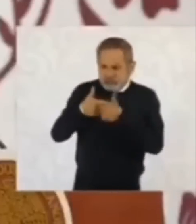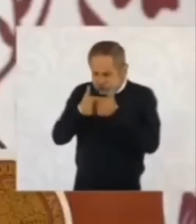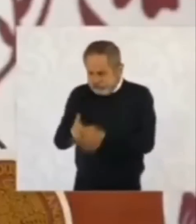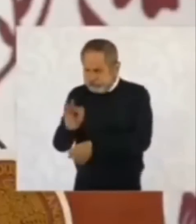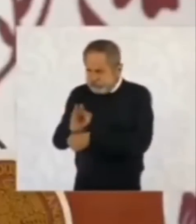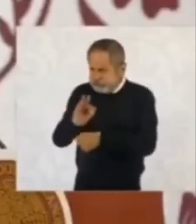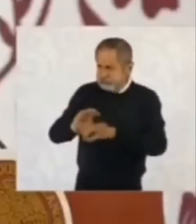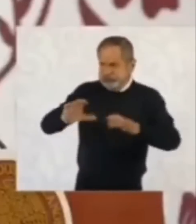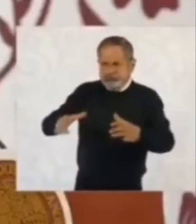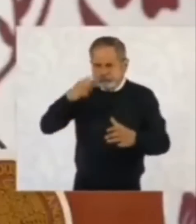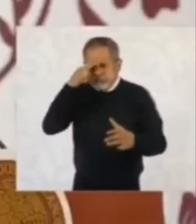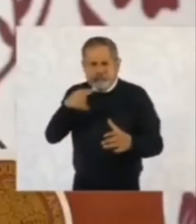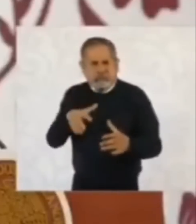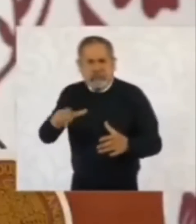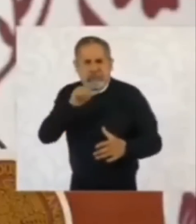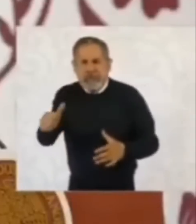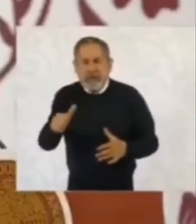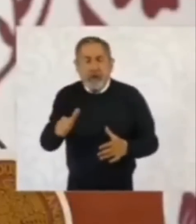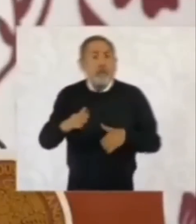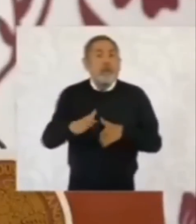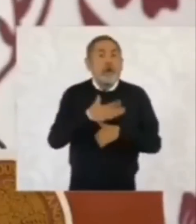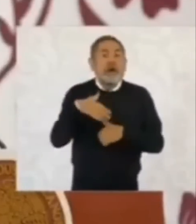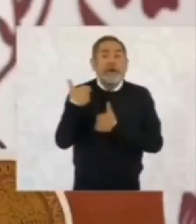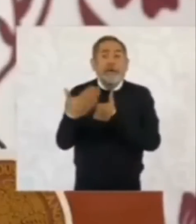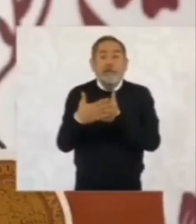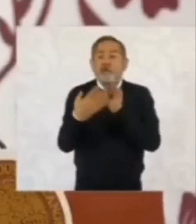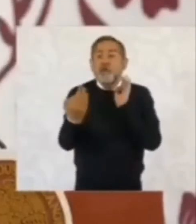tendencia porque iba a haber elecciones.